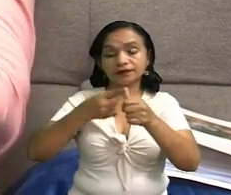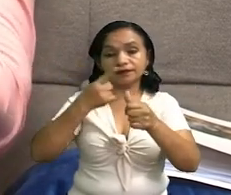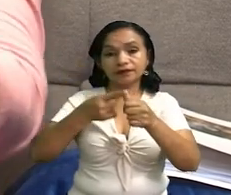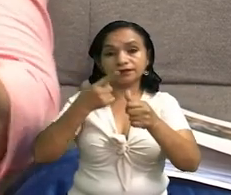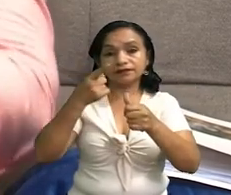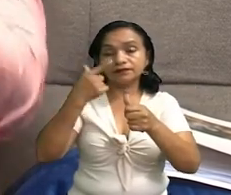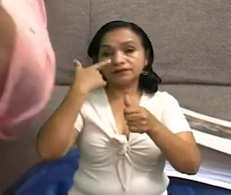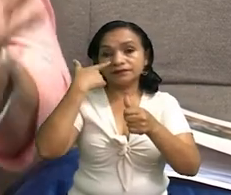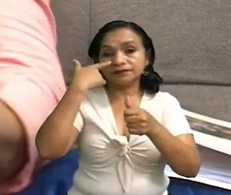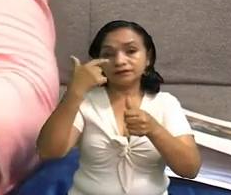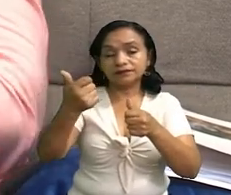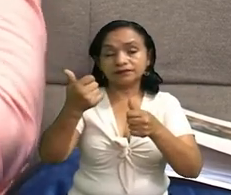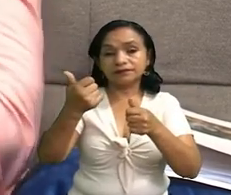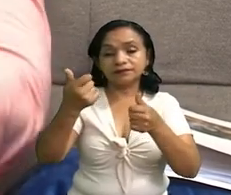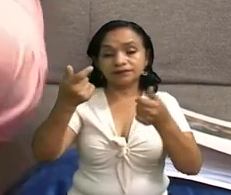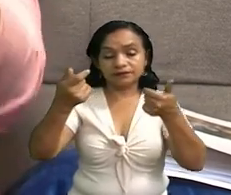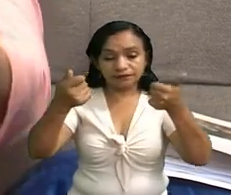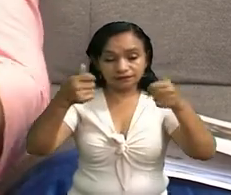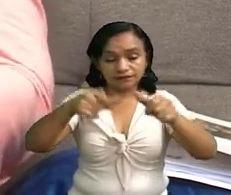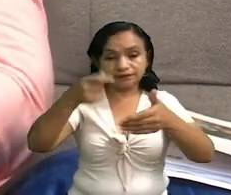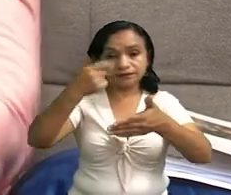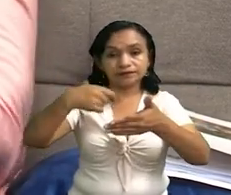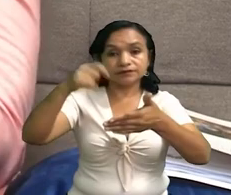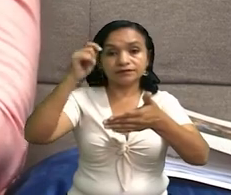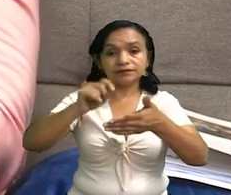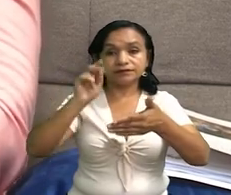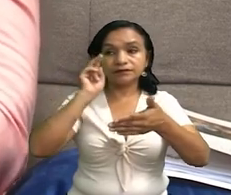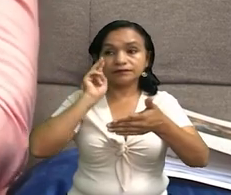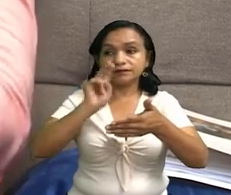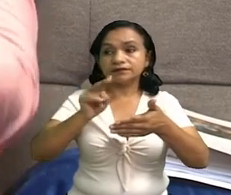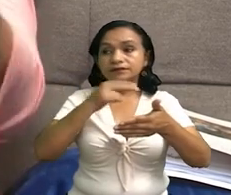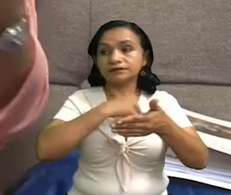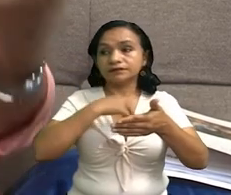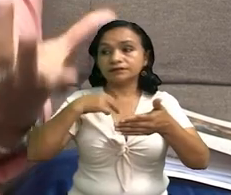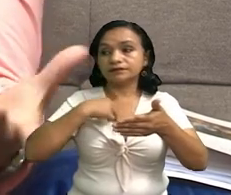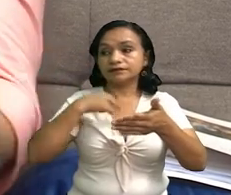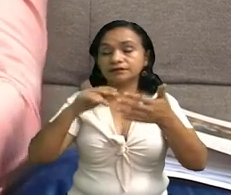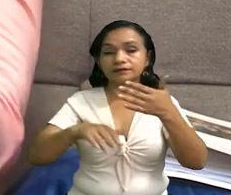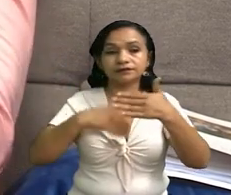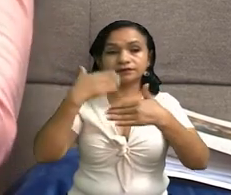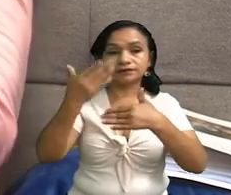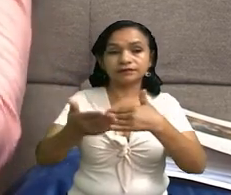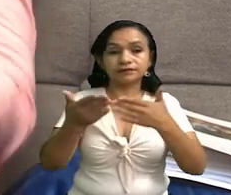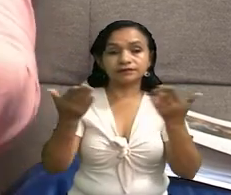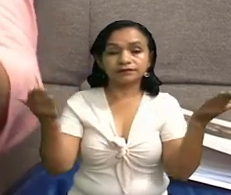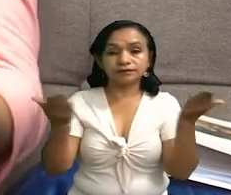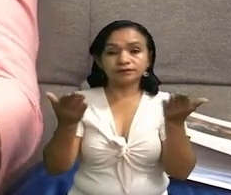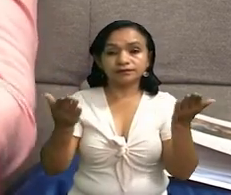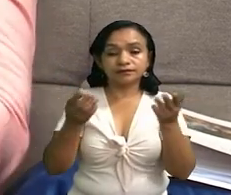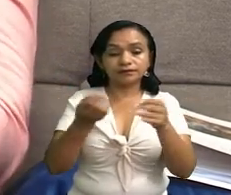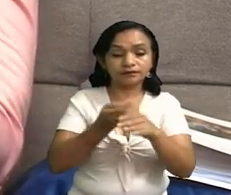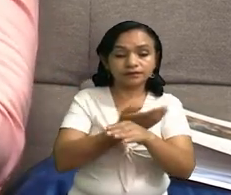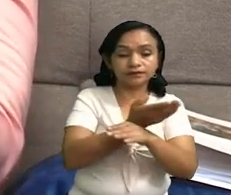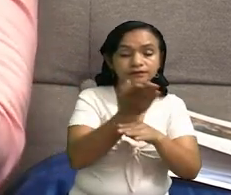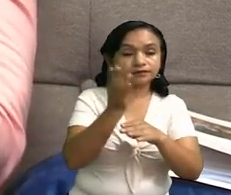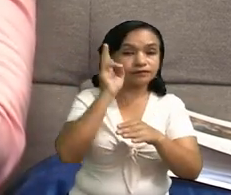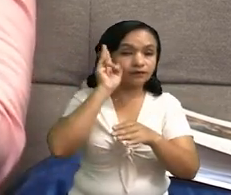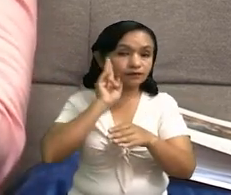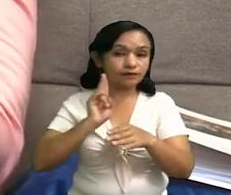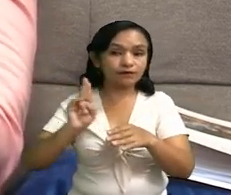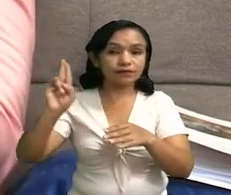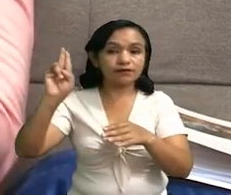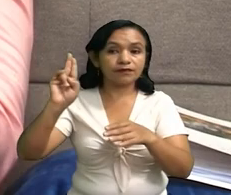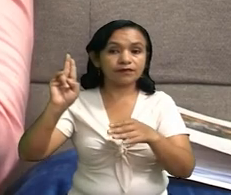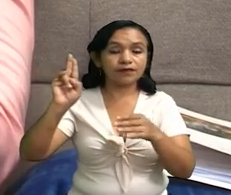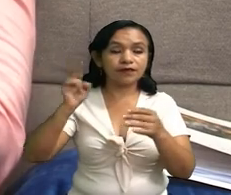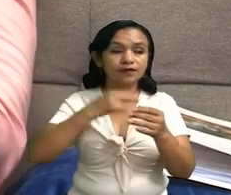que conocimos fue el convenio marco, vimos las oportunidades del convenio marco, luego cómo lo vemos desde el Consejo Universitario. Nosotros, el